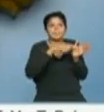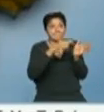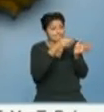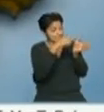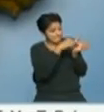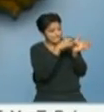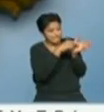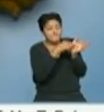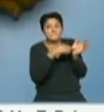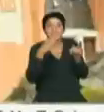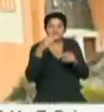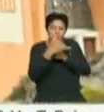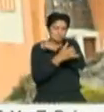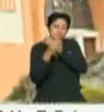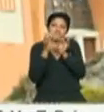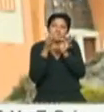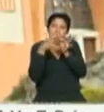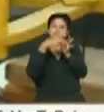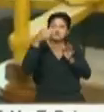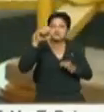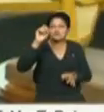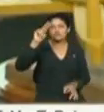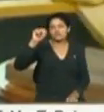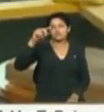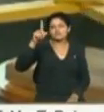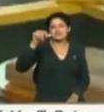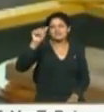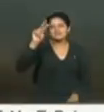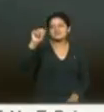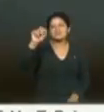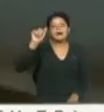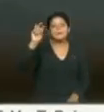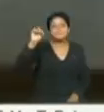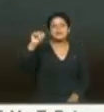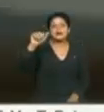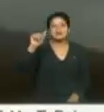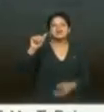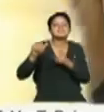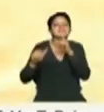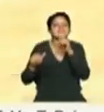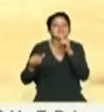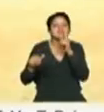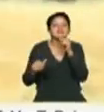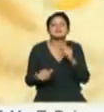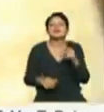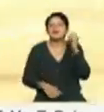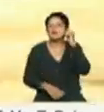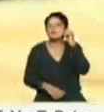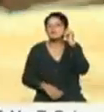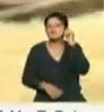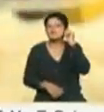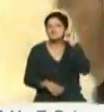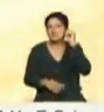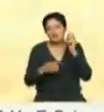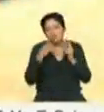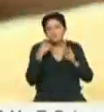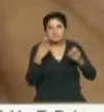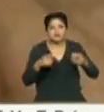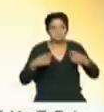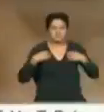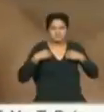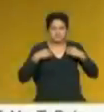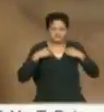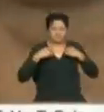encuentra Gunzanamá. Entre las actividades económicas de este cantón, destaca la pequeña industria textil con tradicionales telares